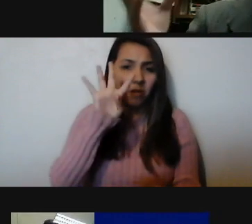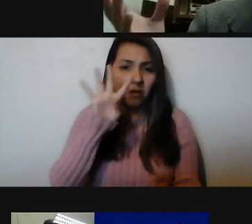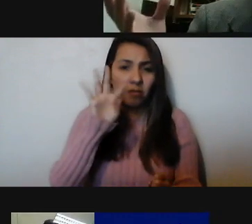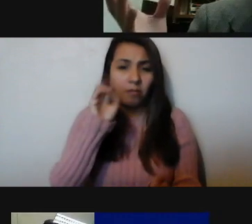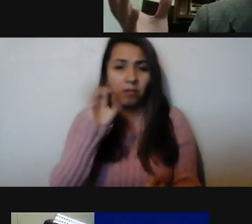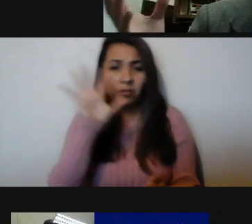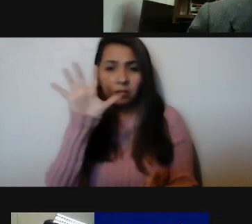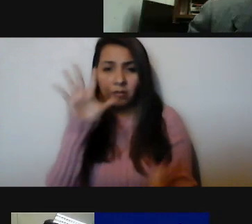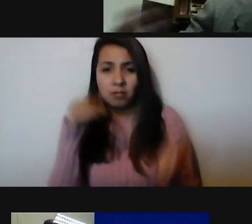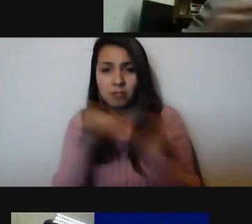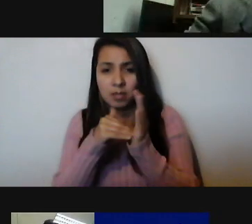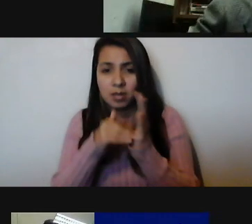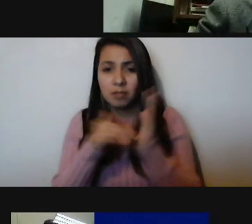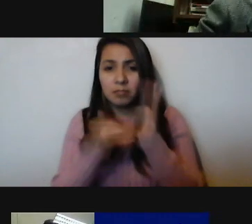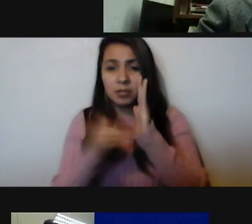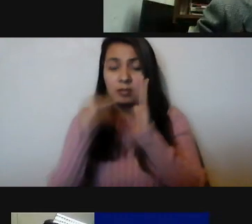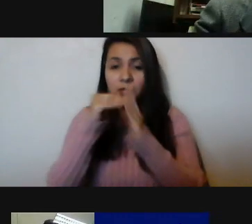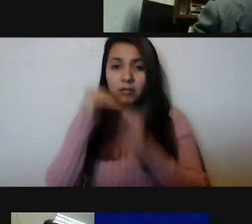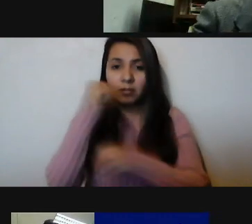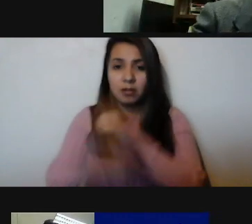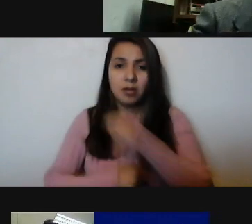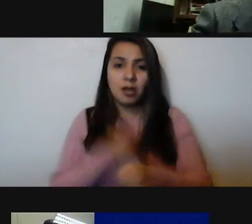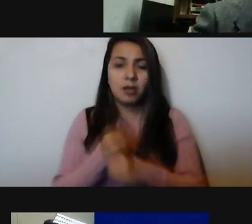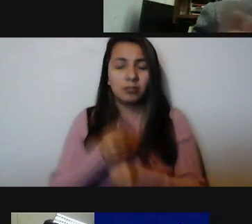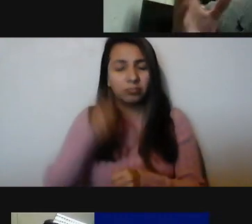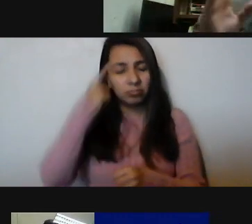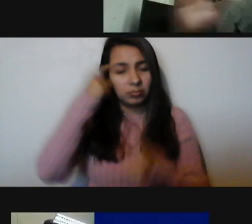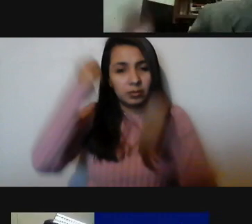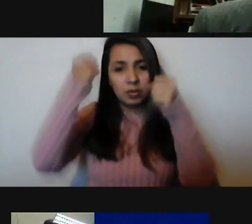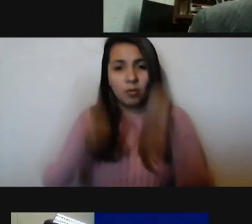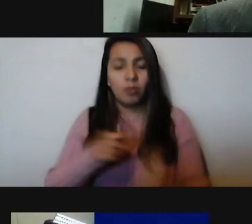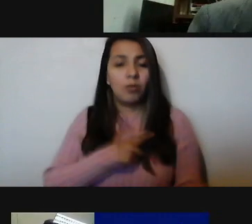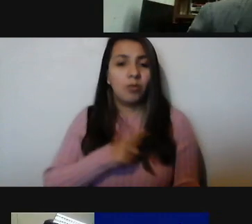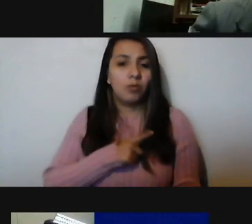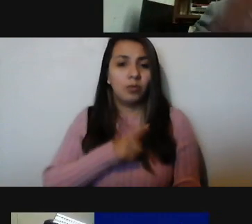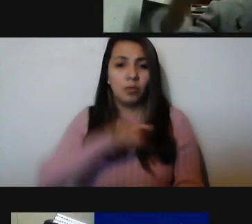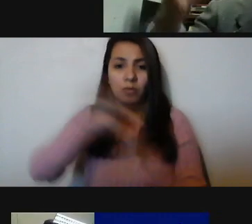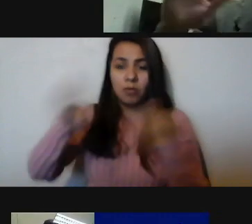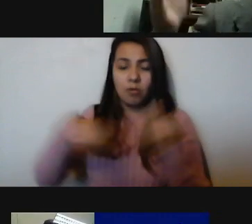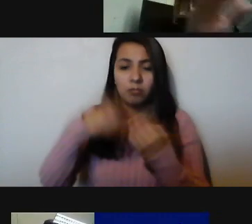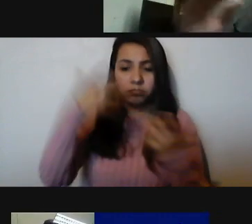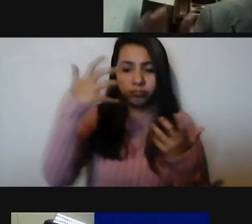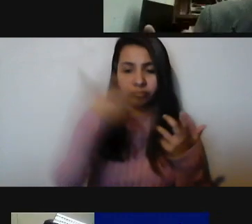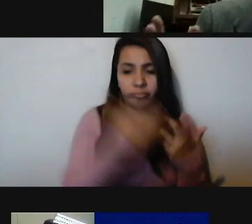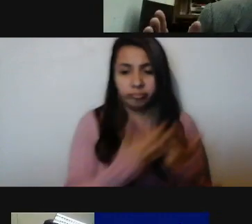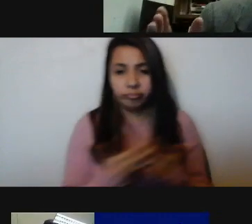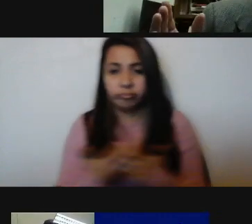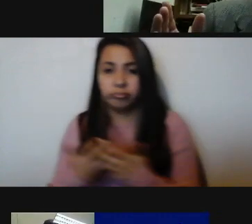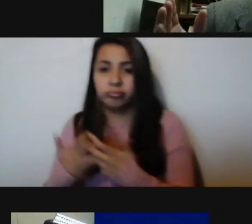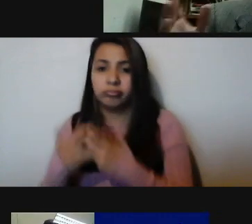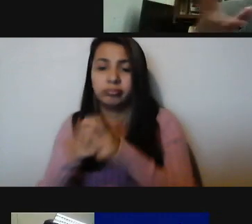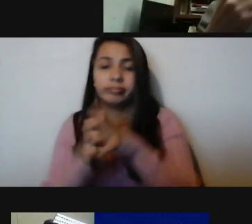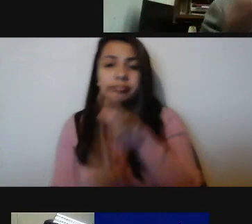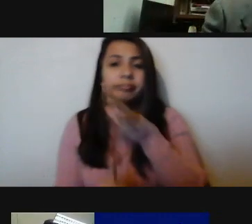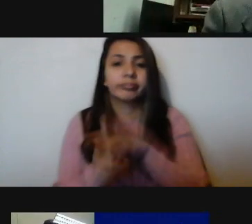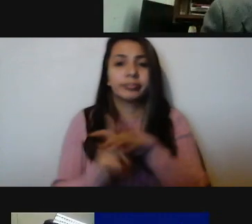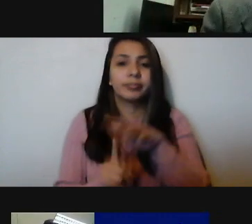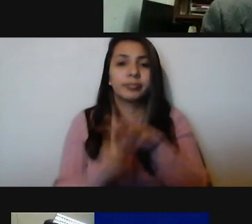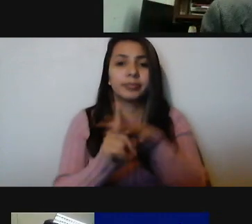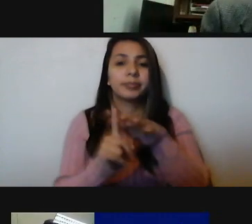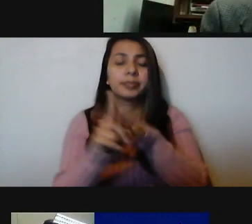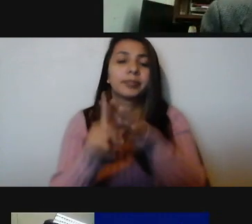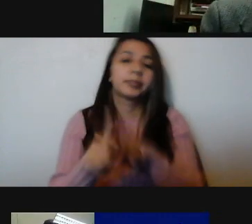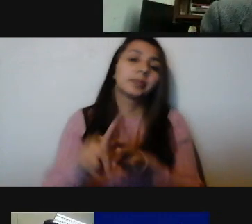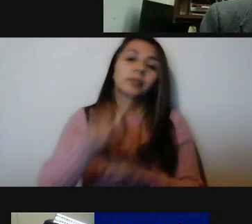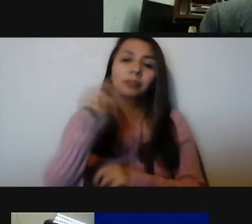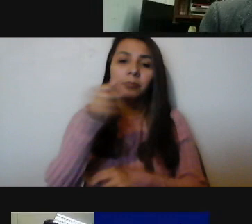porque por lo menos hace 4 o 5 mil millones de años debió ser relativamente homogéneo todo, como para que se